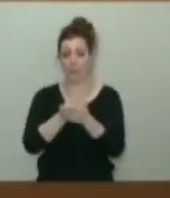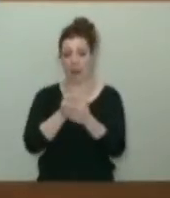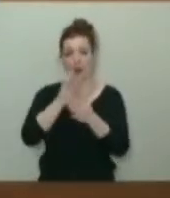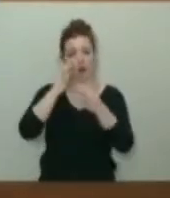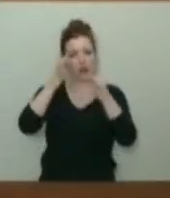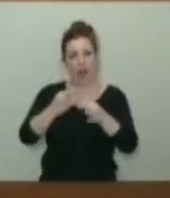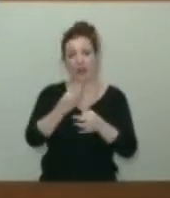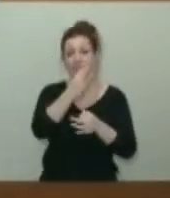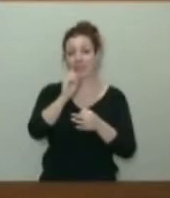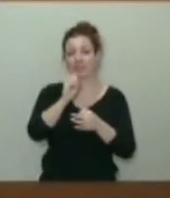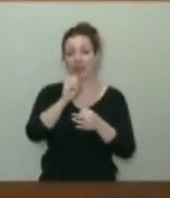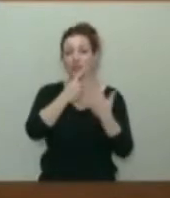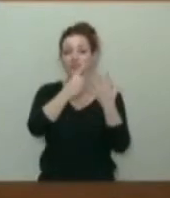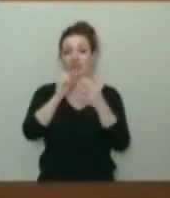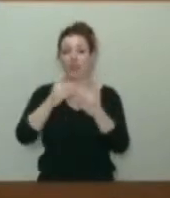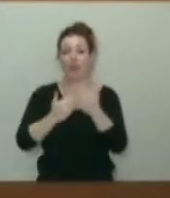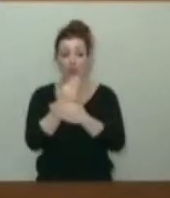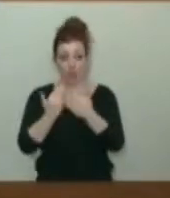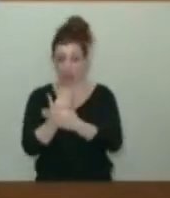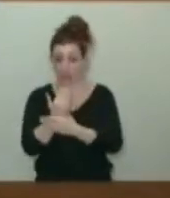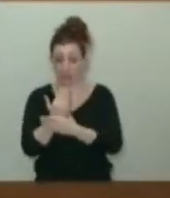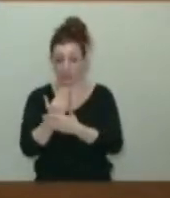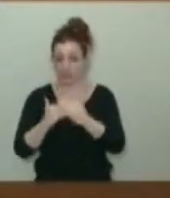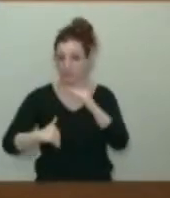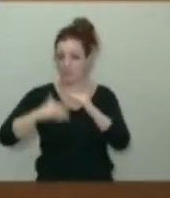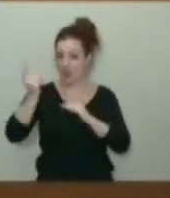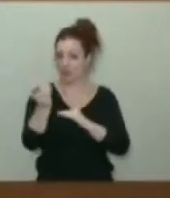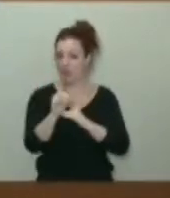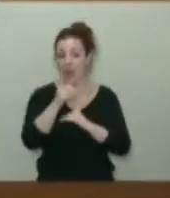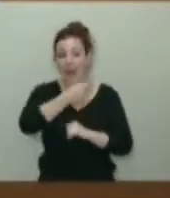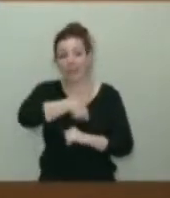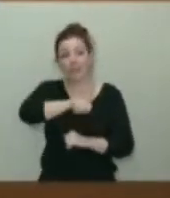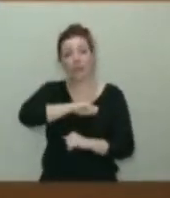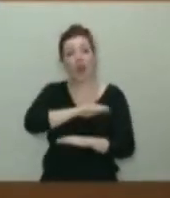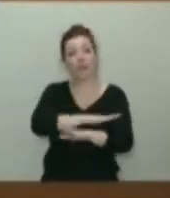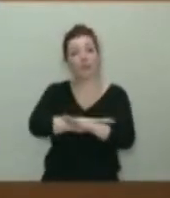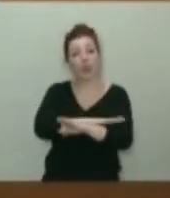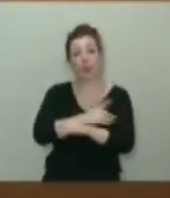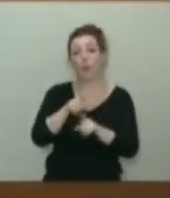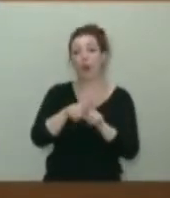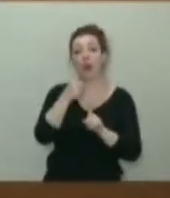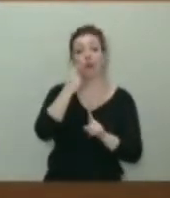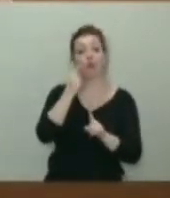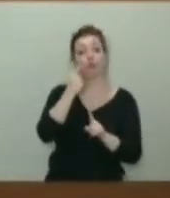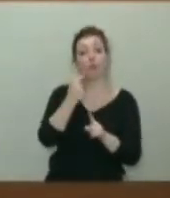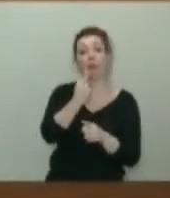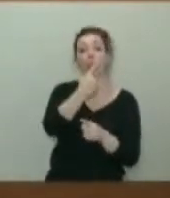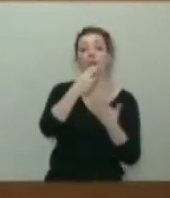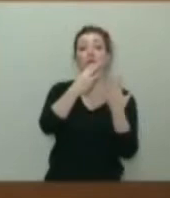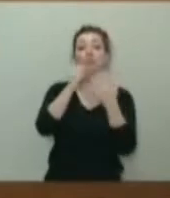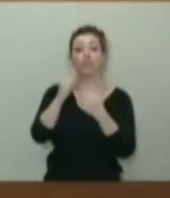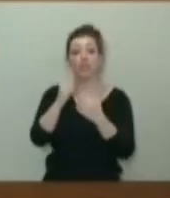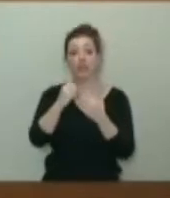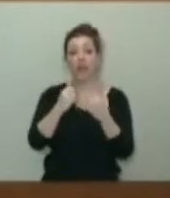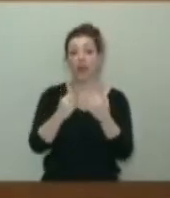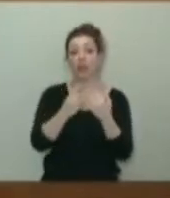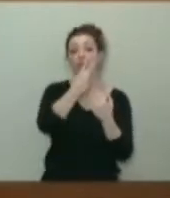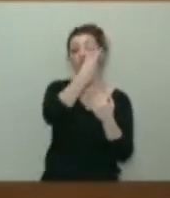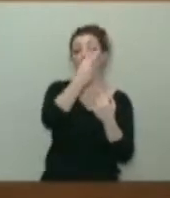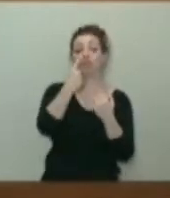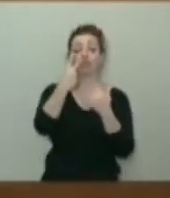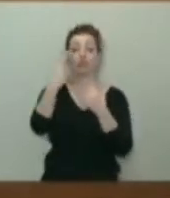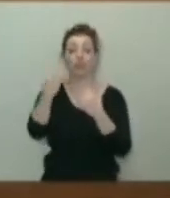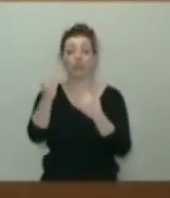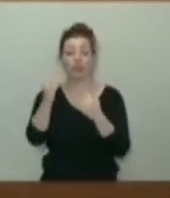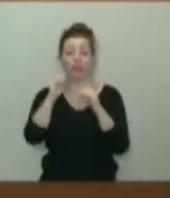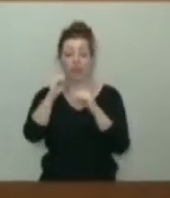superar los 30 o 60 días, en España las administraciones estaban acostumbradas a pagar a 180, 210 y en el